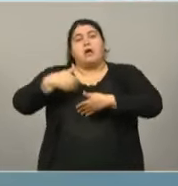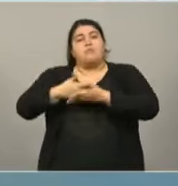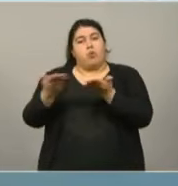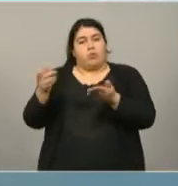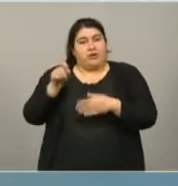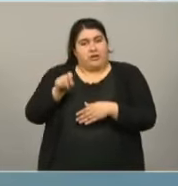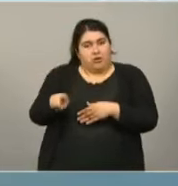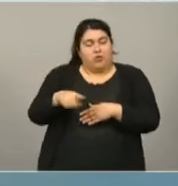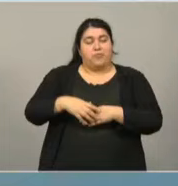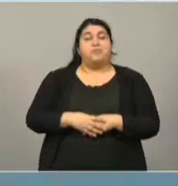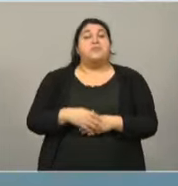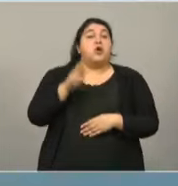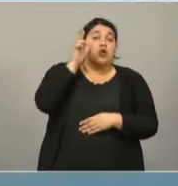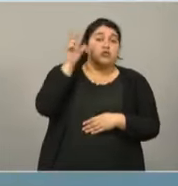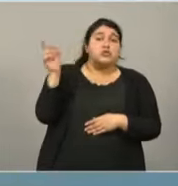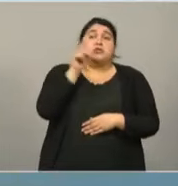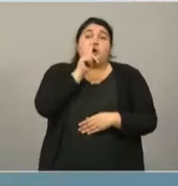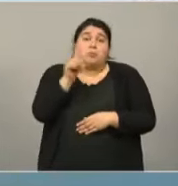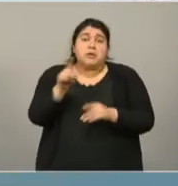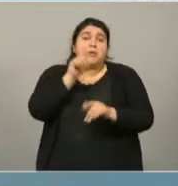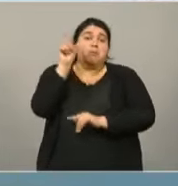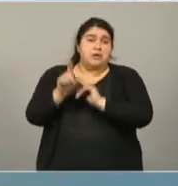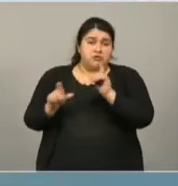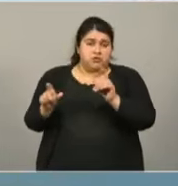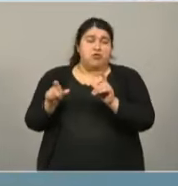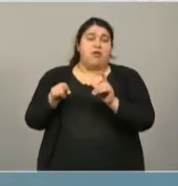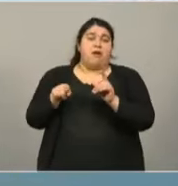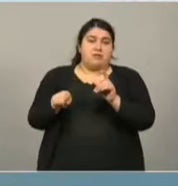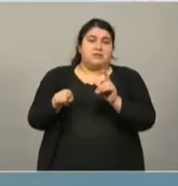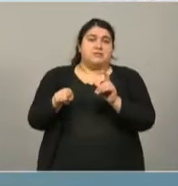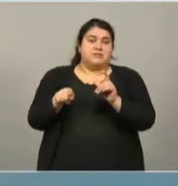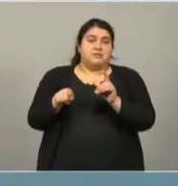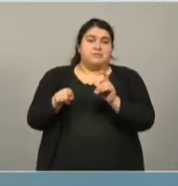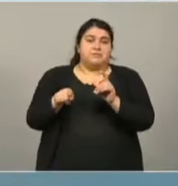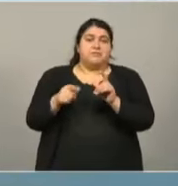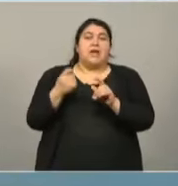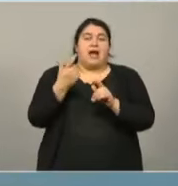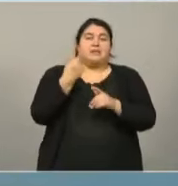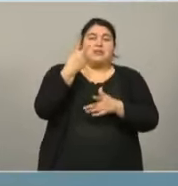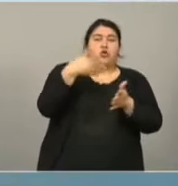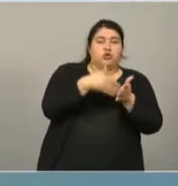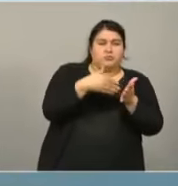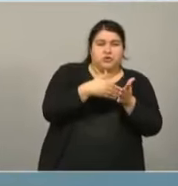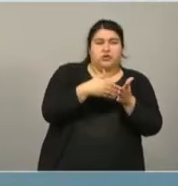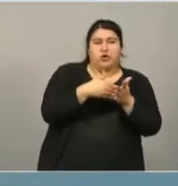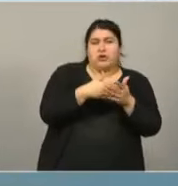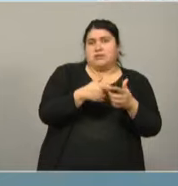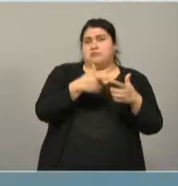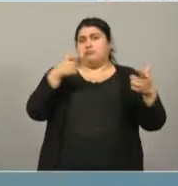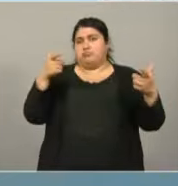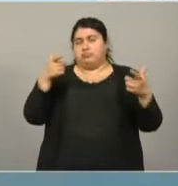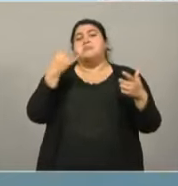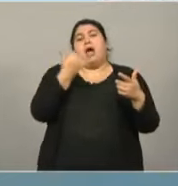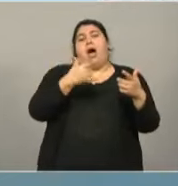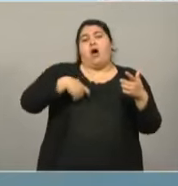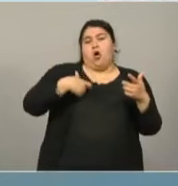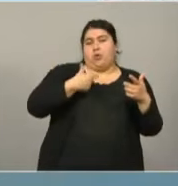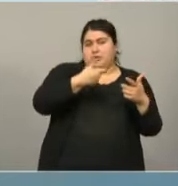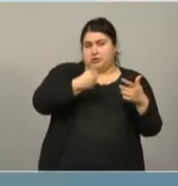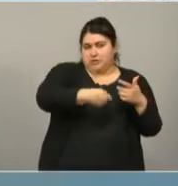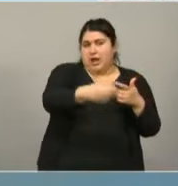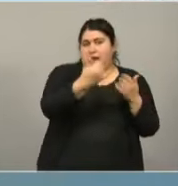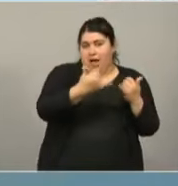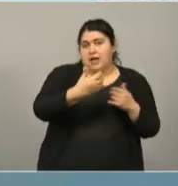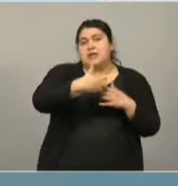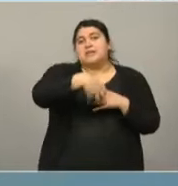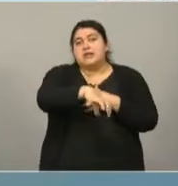sector público 800,000 personas de las dejamos eran 2,200000 800,000 tienen obra social o prepaga y se tiene